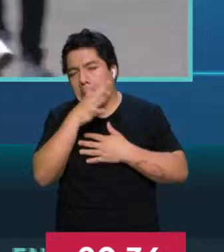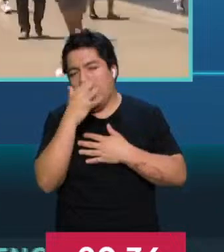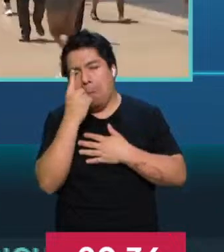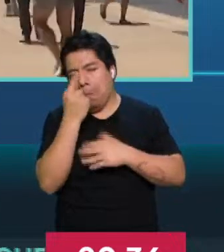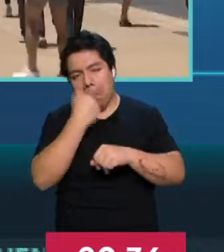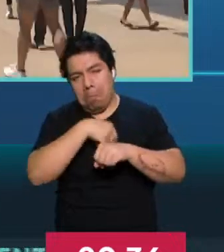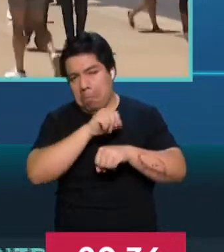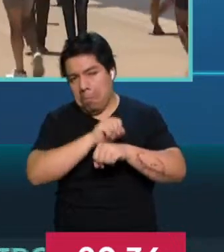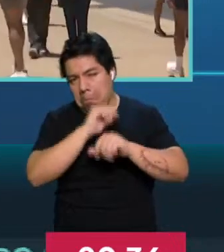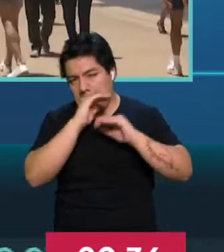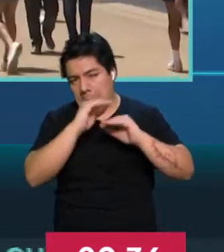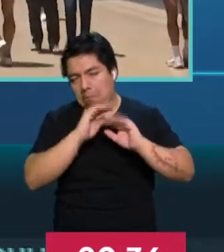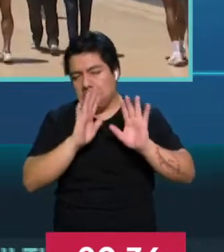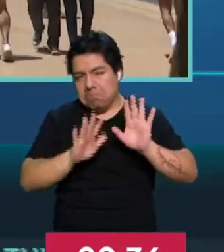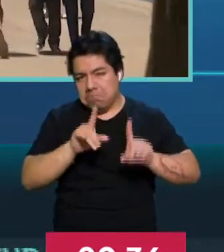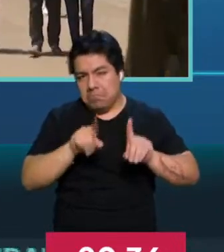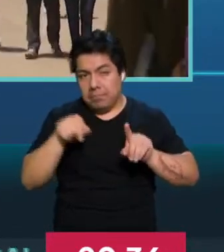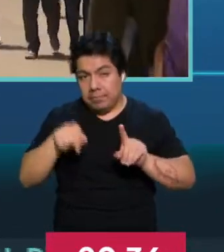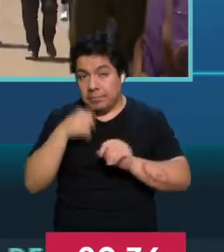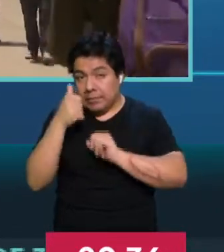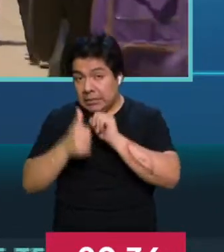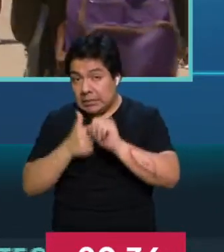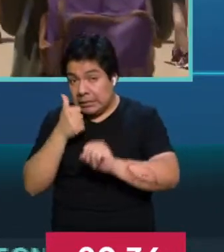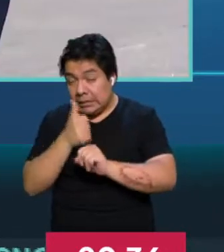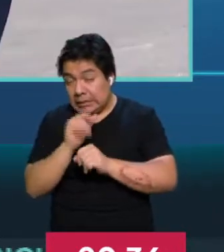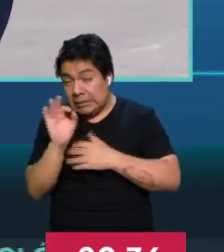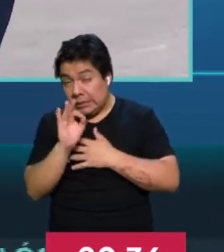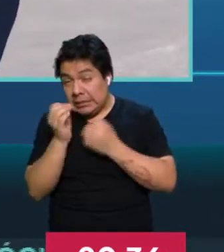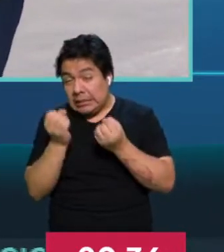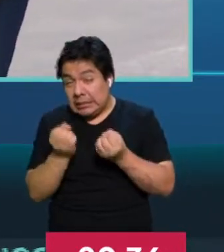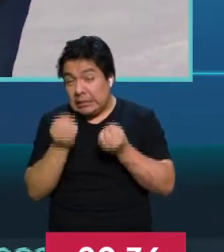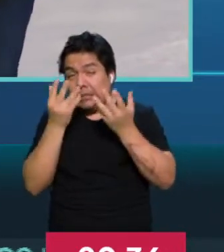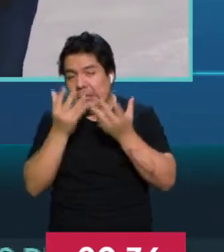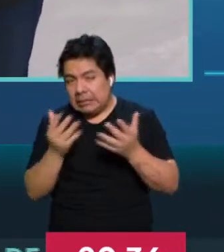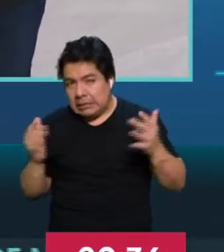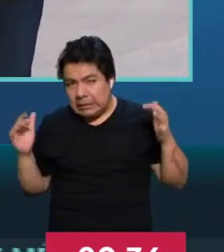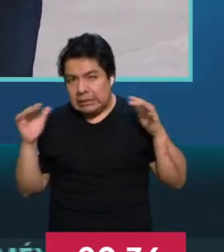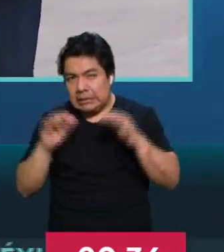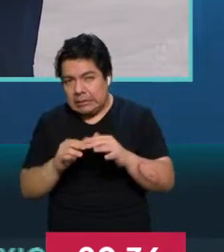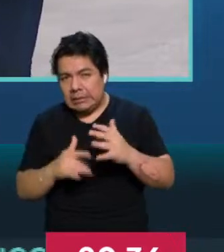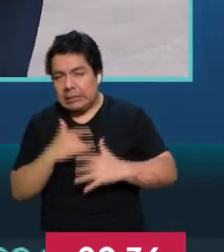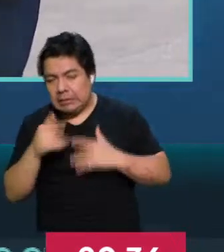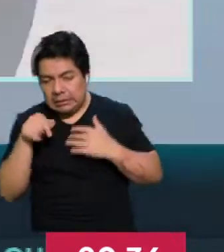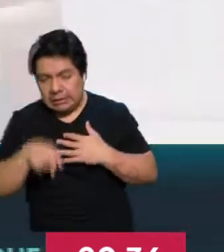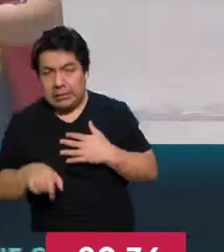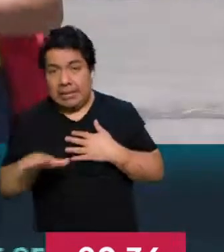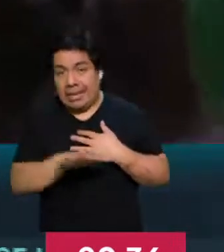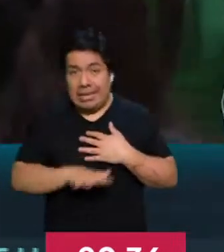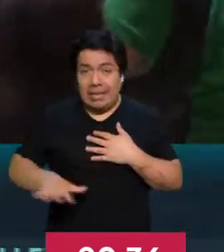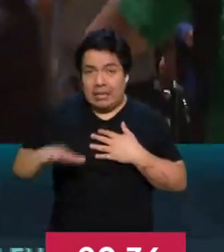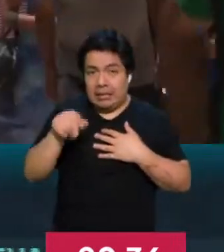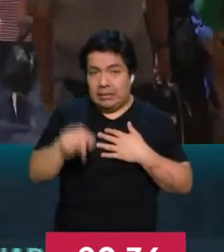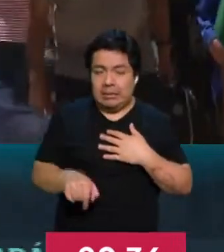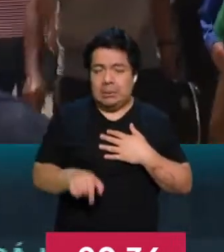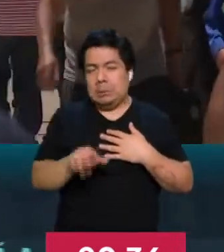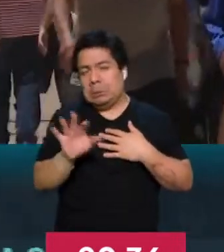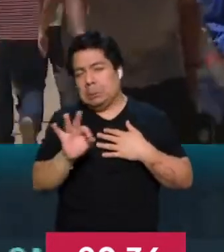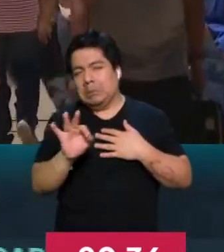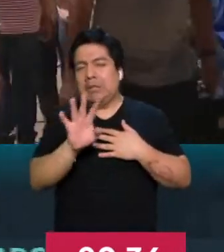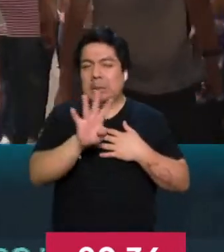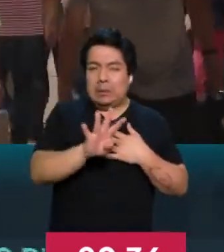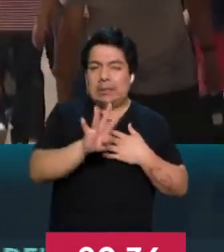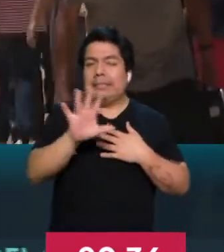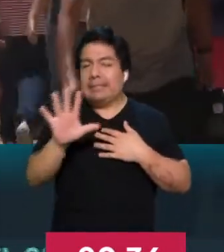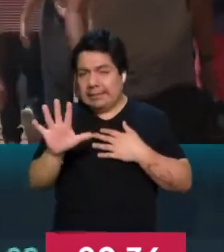menos de duración. ¿Y este año se tiene algún pronóstico de cuántas olas de calor vamos a vivir, por ejemplo, aquí en el Valle? En el Valle estamos esperando entre 4